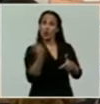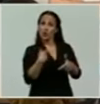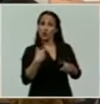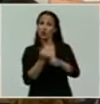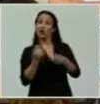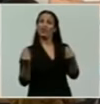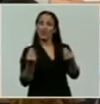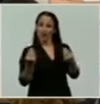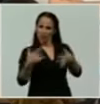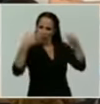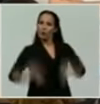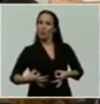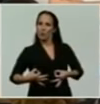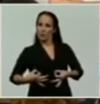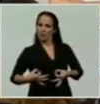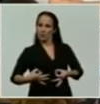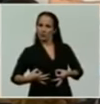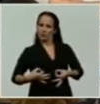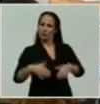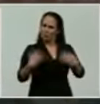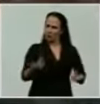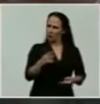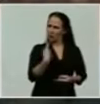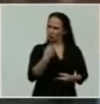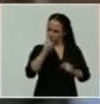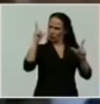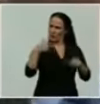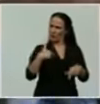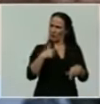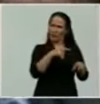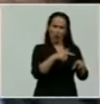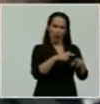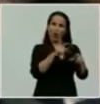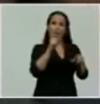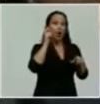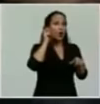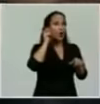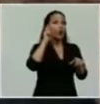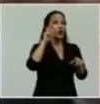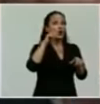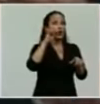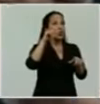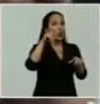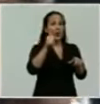Lo que sí me sorprendió fue la aparición del doctor Mariano Grondona, porque no lo suponía chacarero.